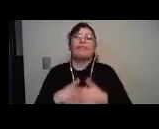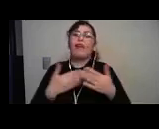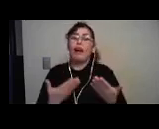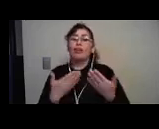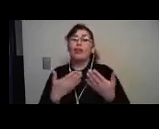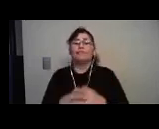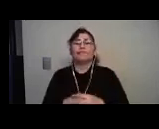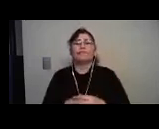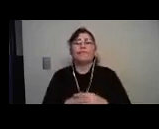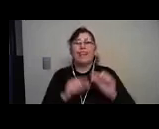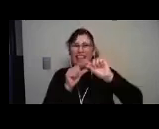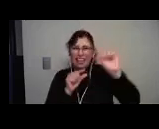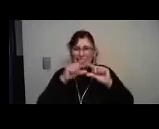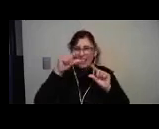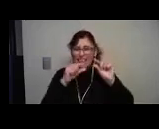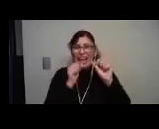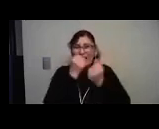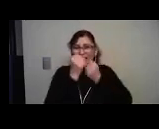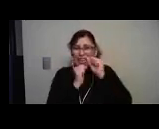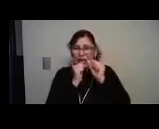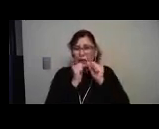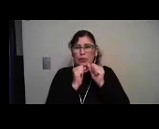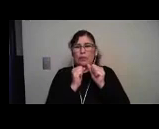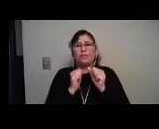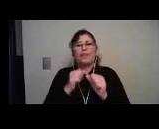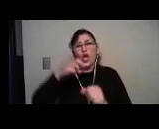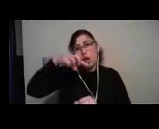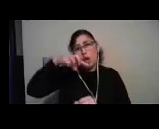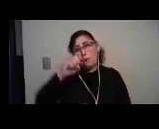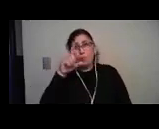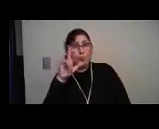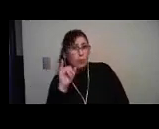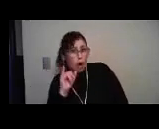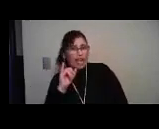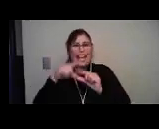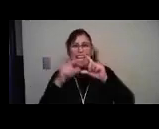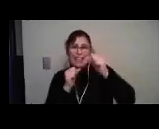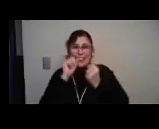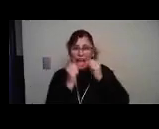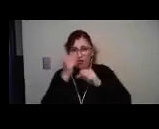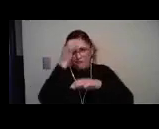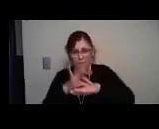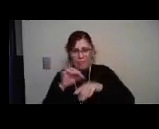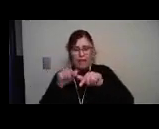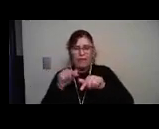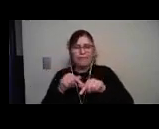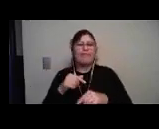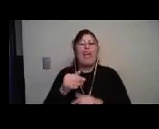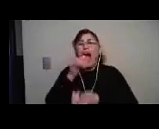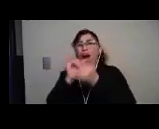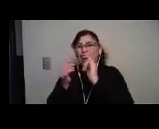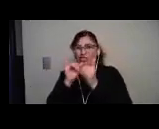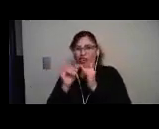neuropatías, ¿cierto? O polineuropatías podemos encontrar el alcoholismo, ¿cierto? Que en general el alcohol produce una